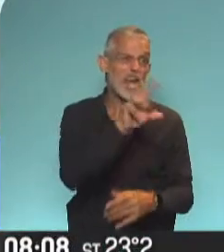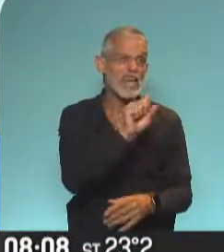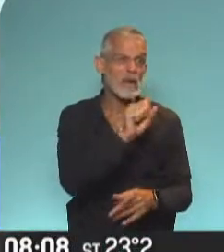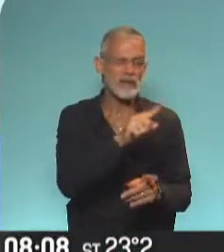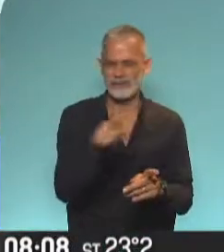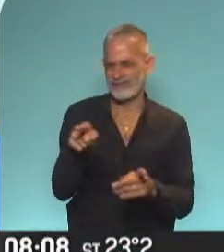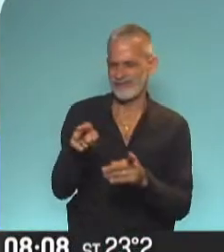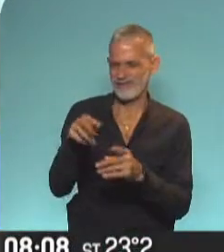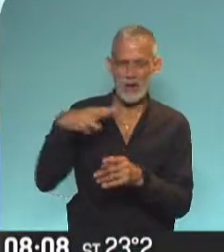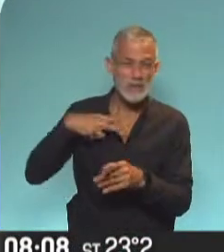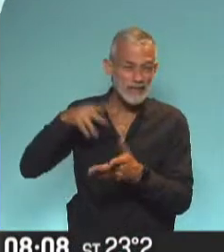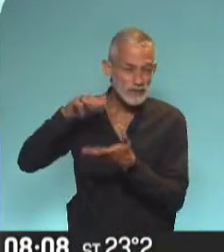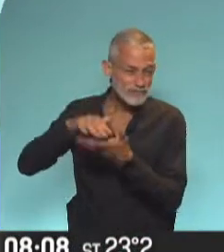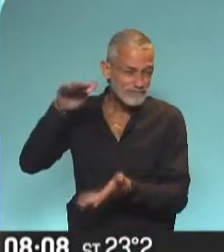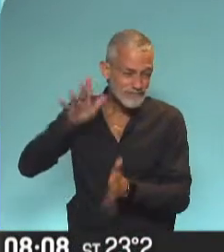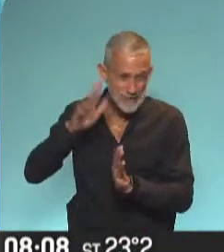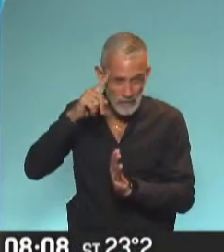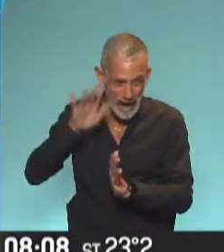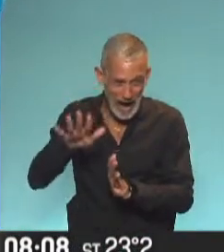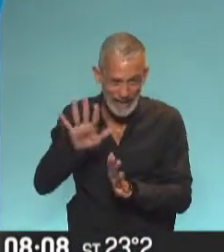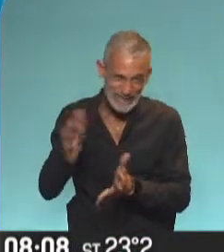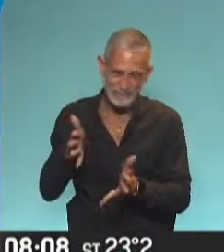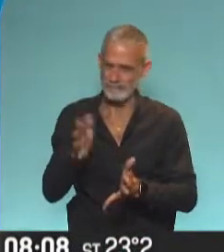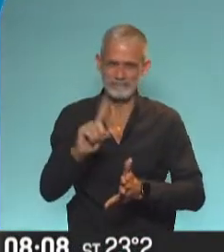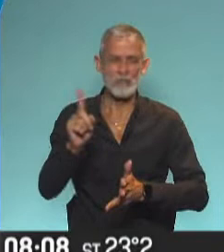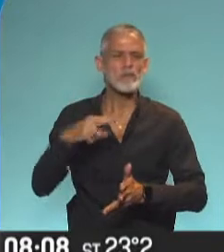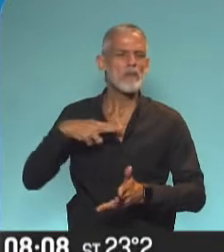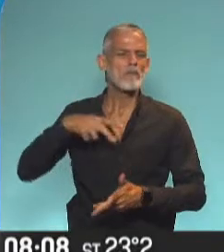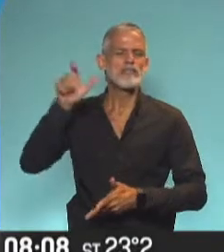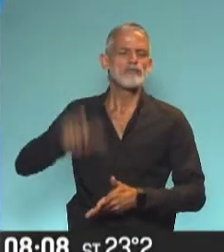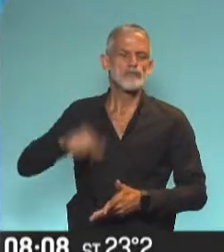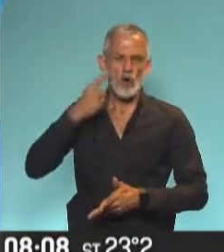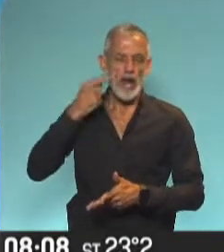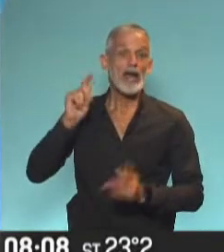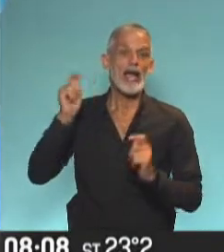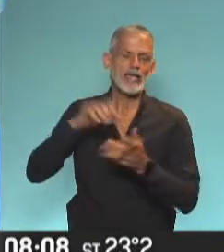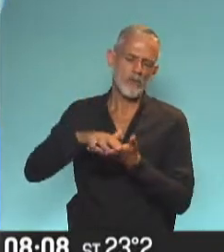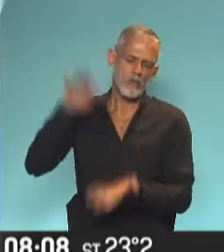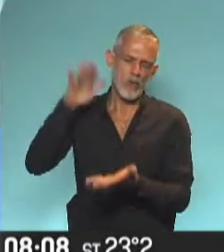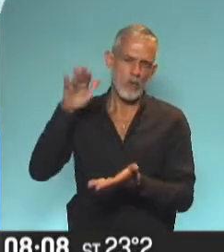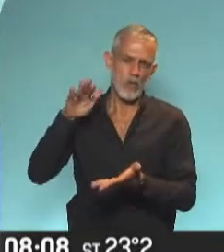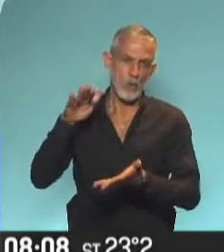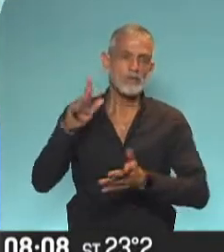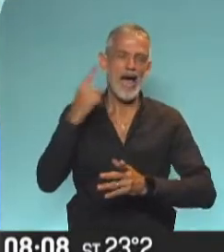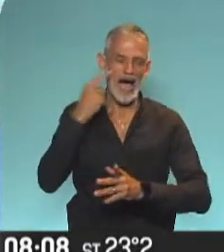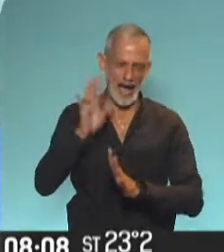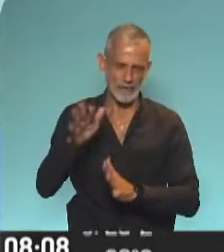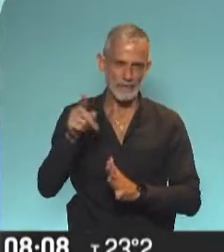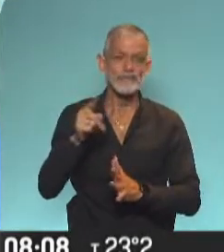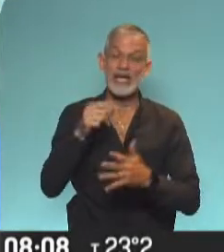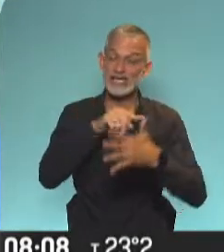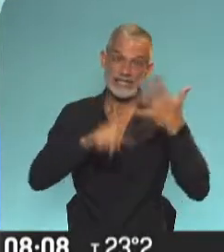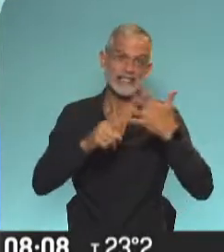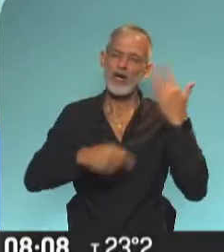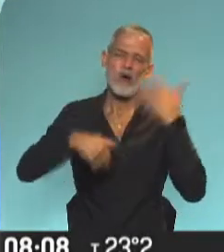acá, claro. Acá no se está pensando esto. Los millonarios que elevaron sus fortunas. Entonces, repasamos estos son los 5